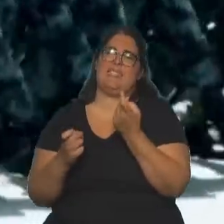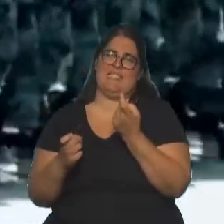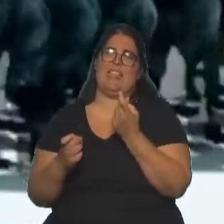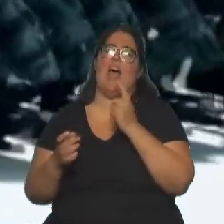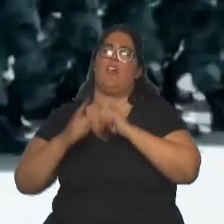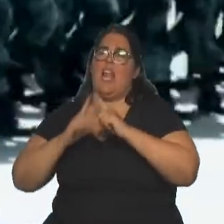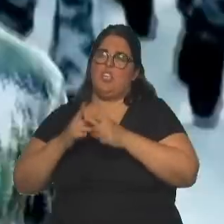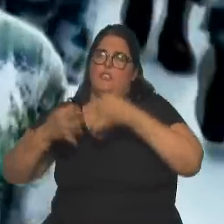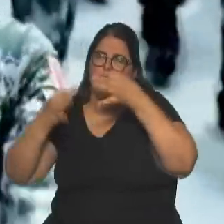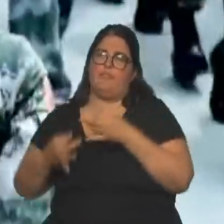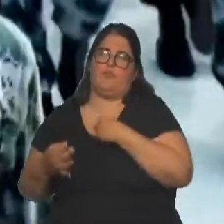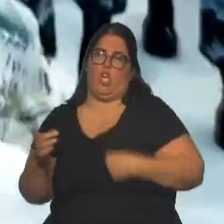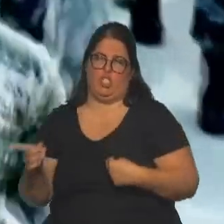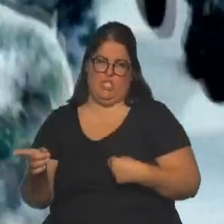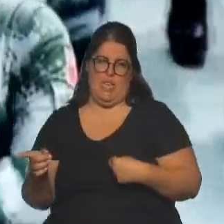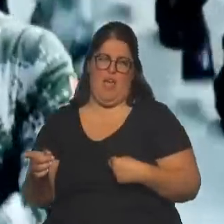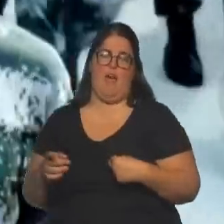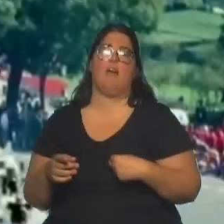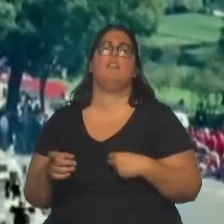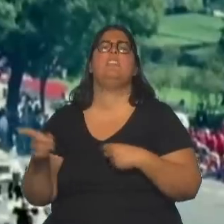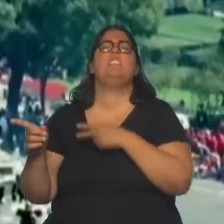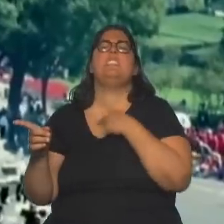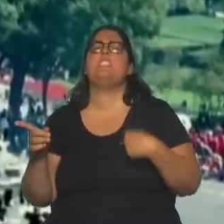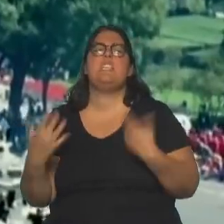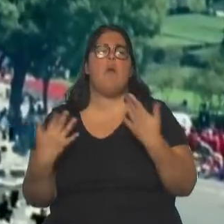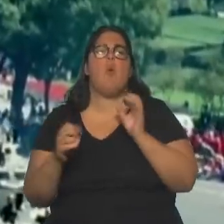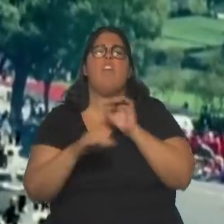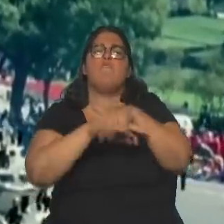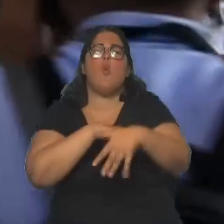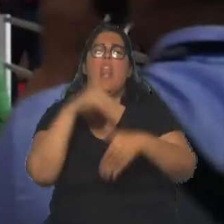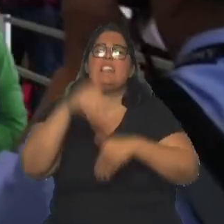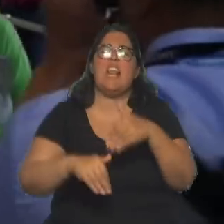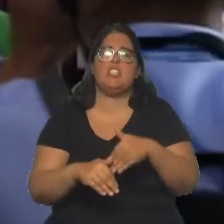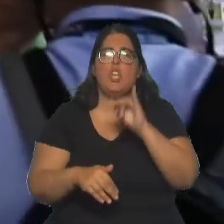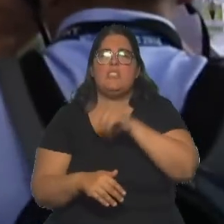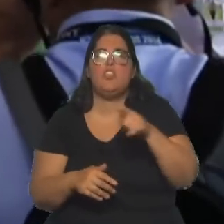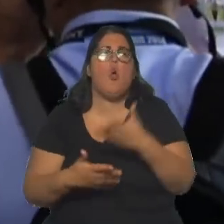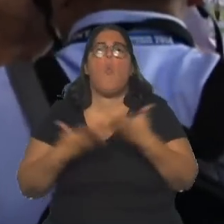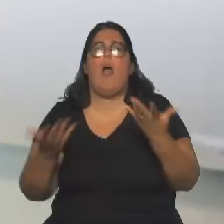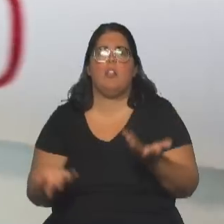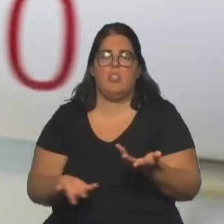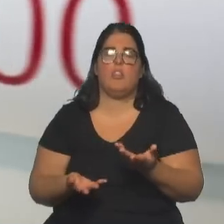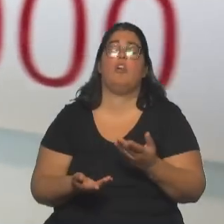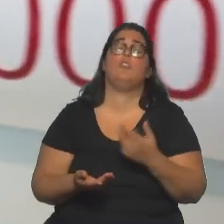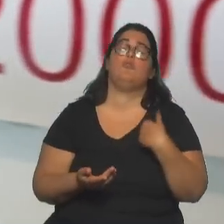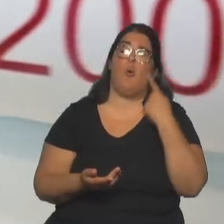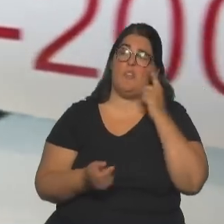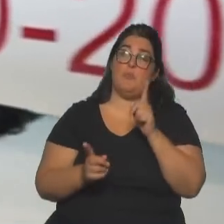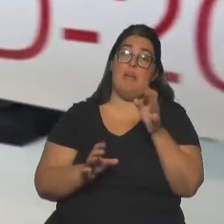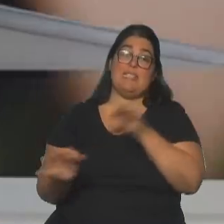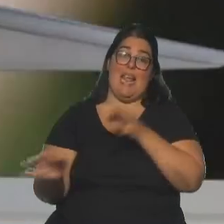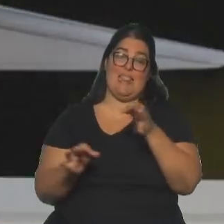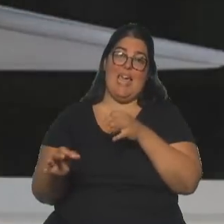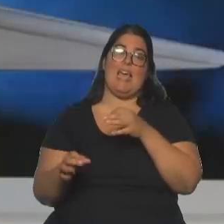buenas relaciones con China. ¿Hasta dónde China puede influir en las elecciones? Y yo creo que, por ejemplo, con estas maniobras que